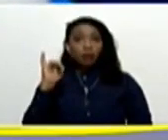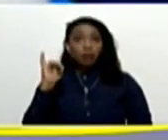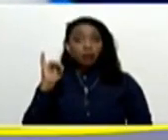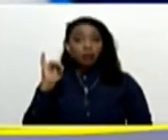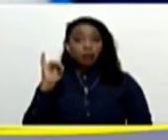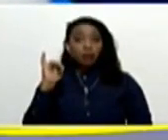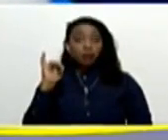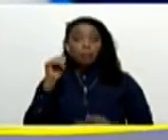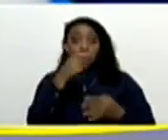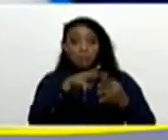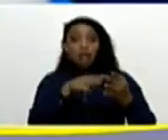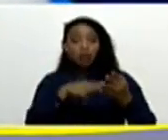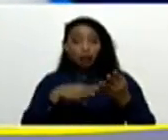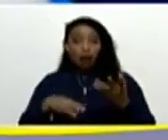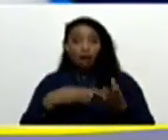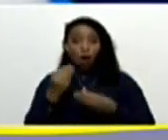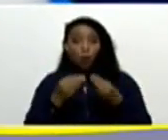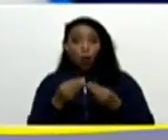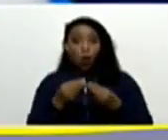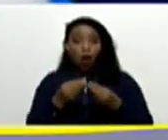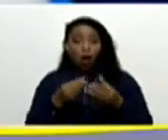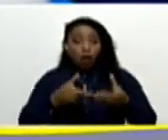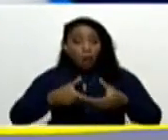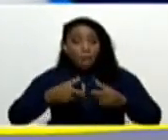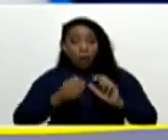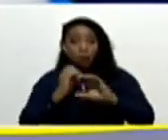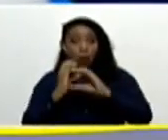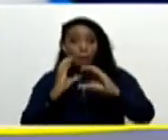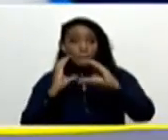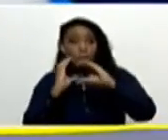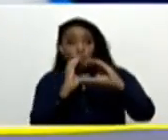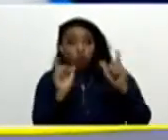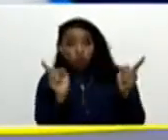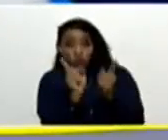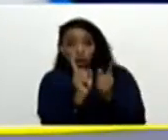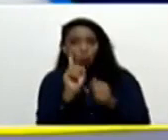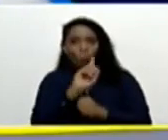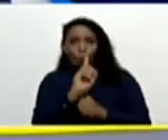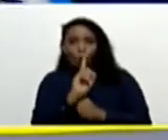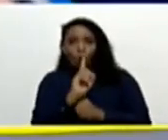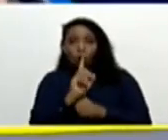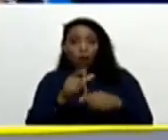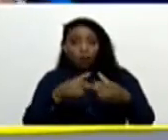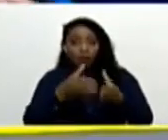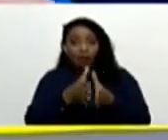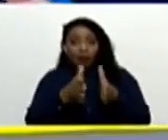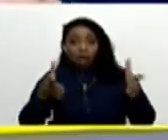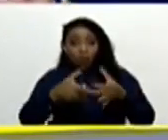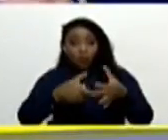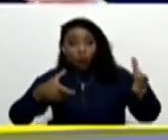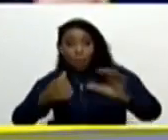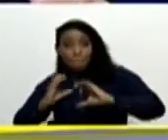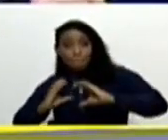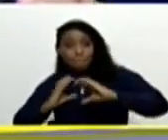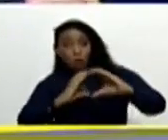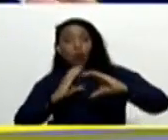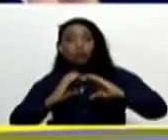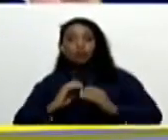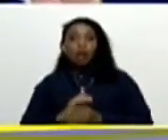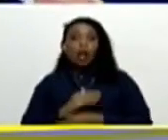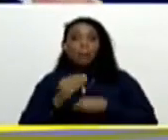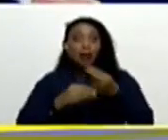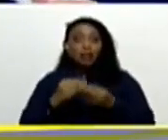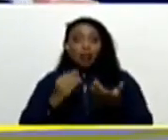cañones, unos cañoncitos que fueron decisivos para poder ir